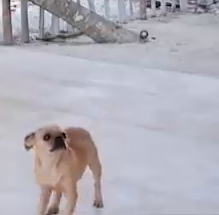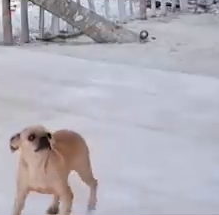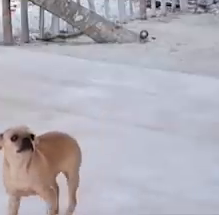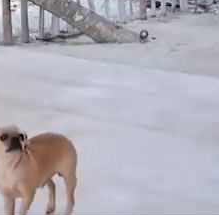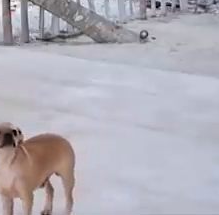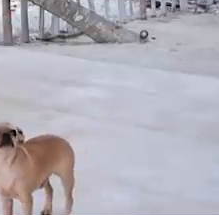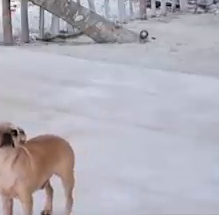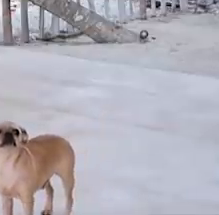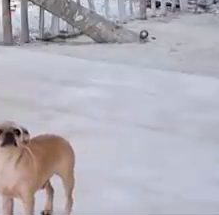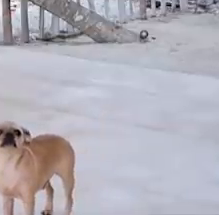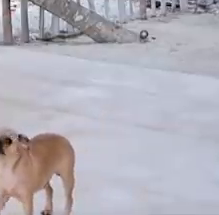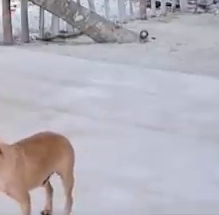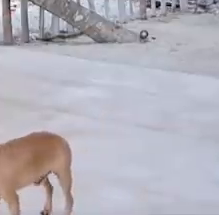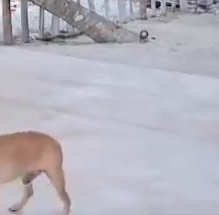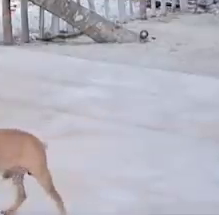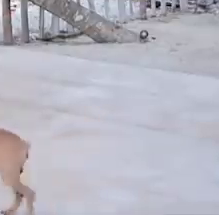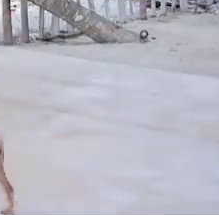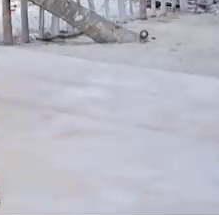hacia el otro.